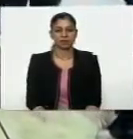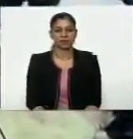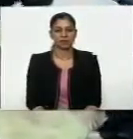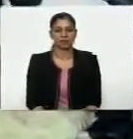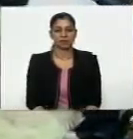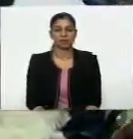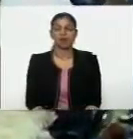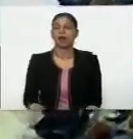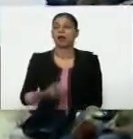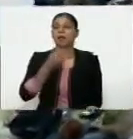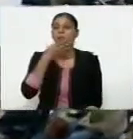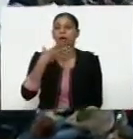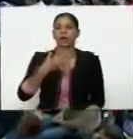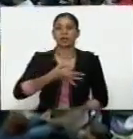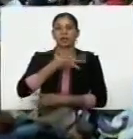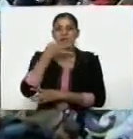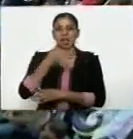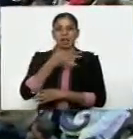Buenas tardes.